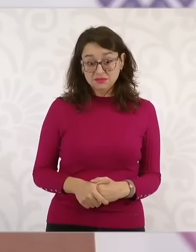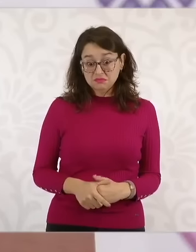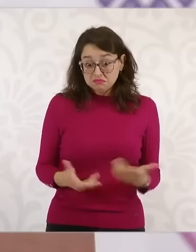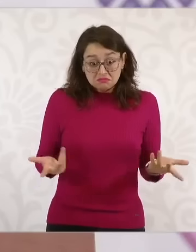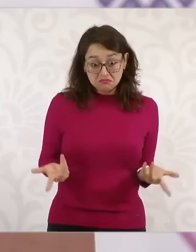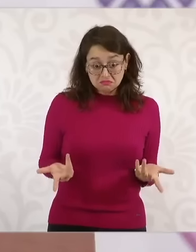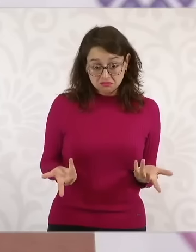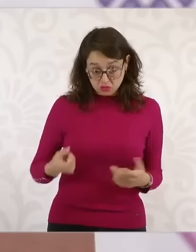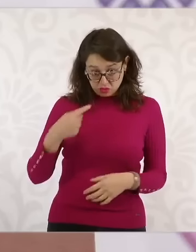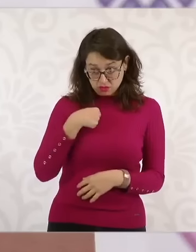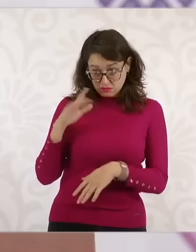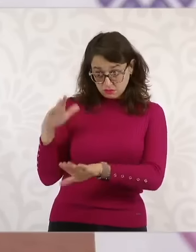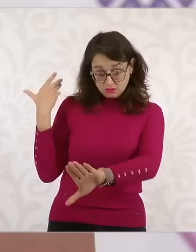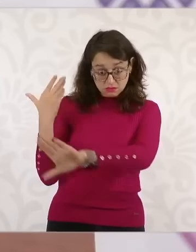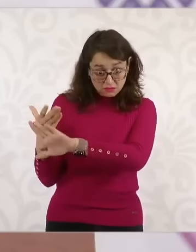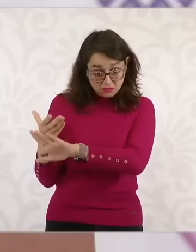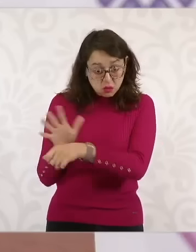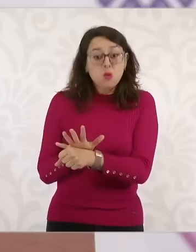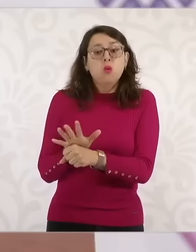¿Y qué hacemos nosotros?